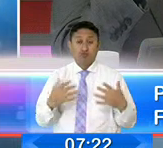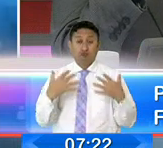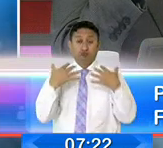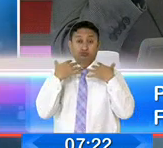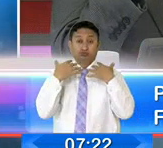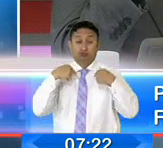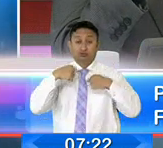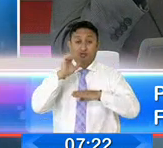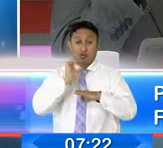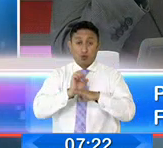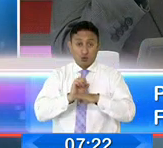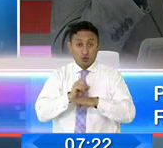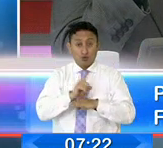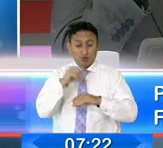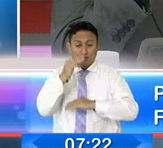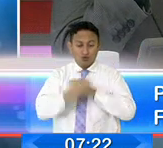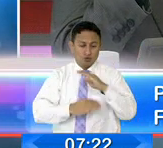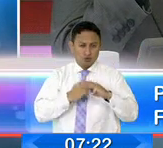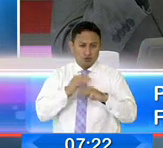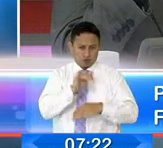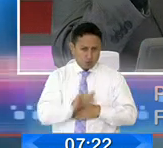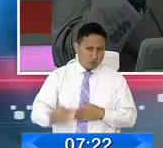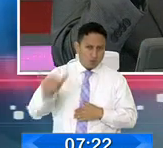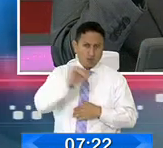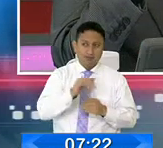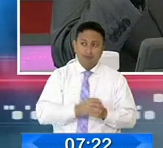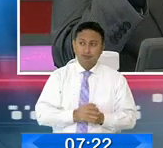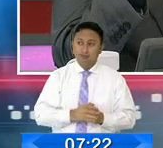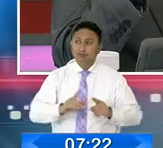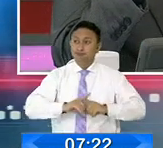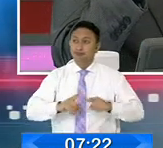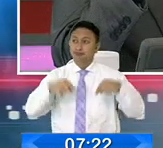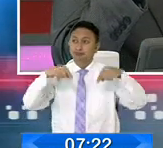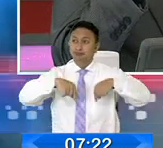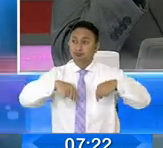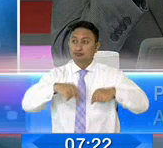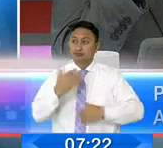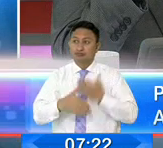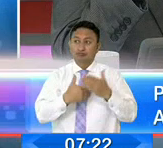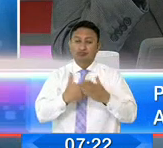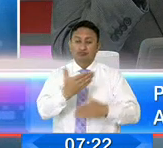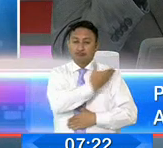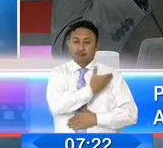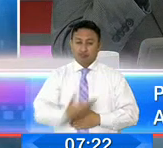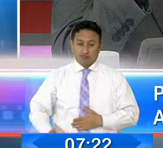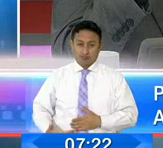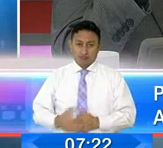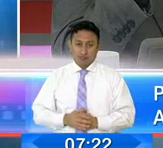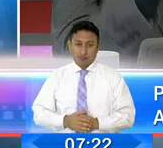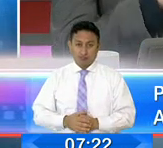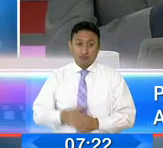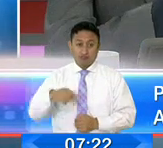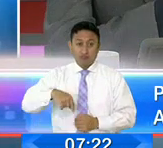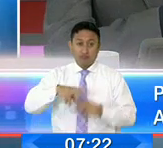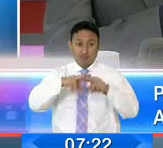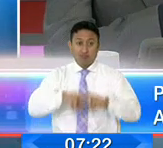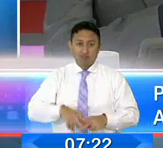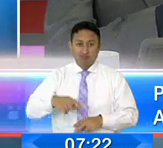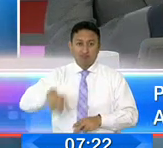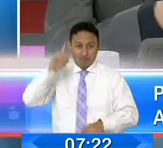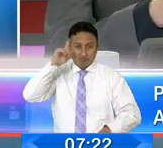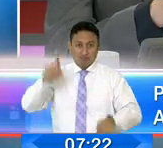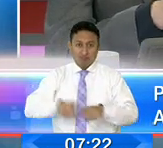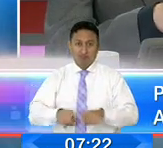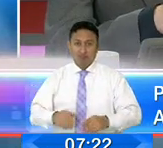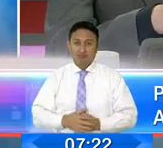para el Ecuador, sino para el mundo entero. Sin embargo, en este sentido de llegar a Carondelet, tendremos que revisar en efecto esos acuerdos